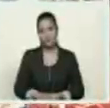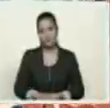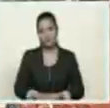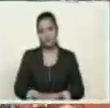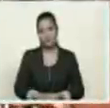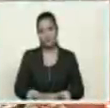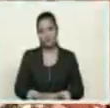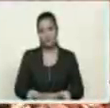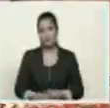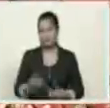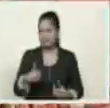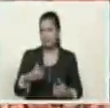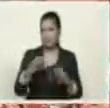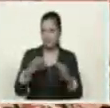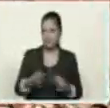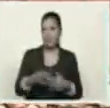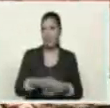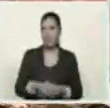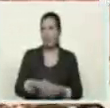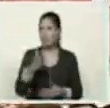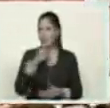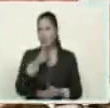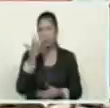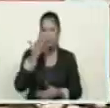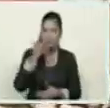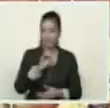por eso no tuve dudas compatriotas